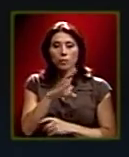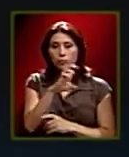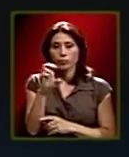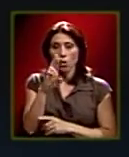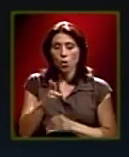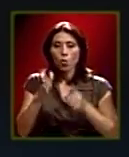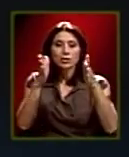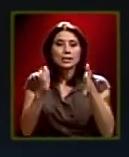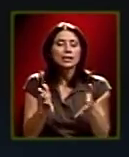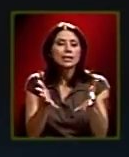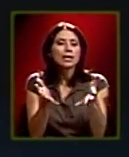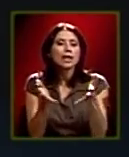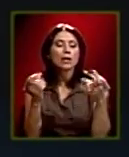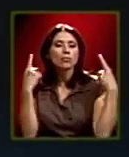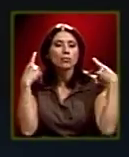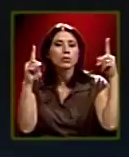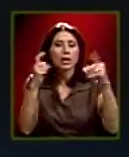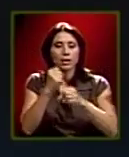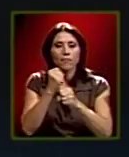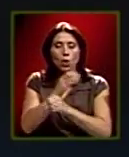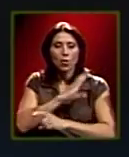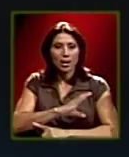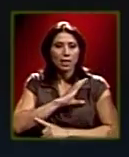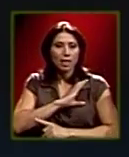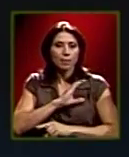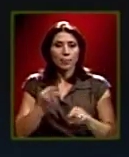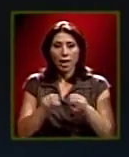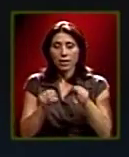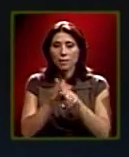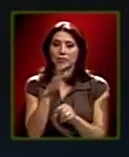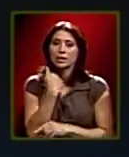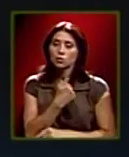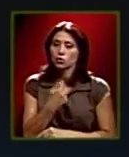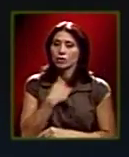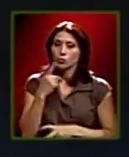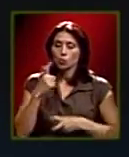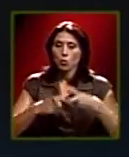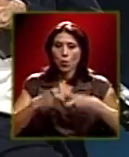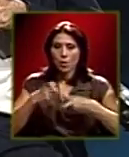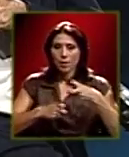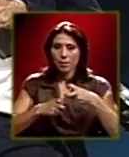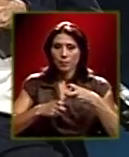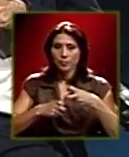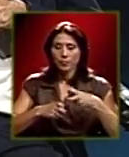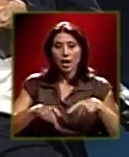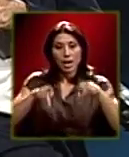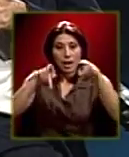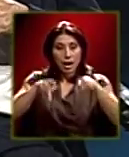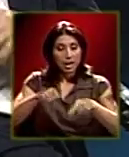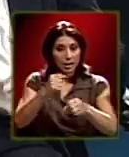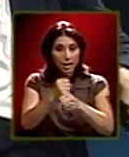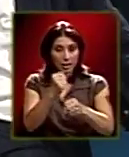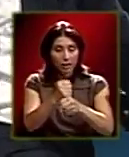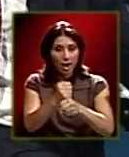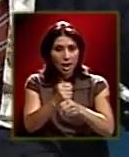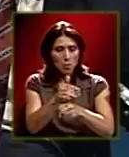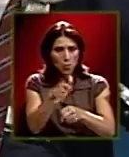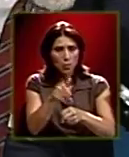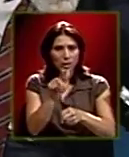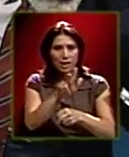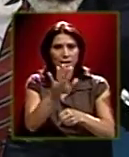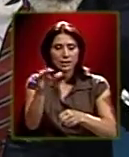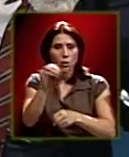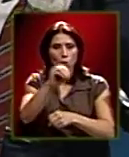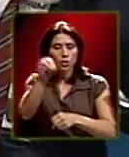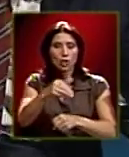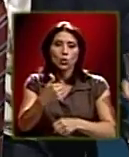costarricense aspira a un trabajo calidad. Además que tenemos un problema de la gente empleada, hay por lo menos un 35%